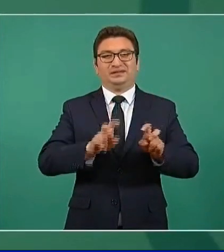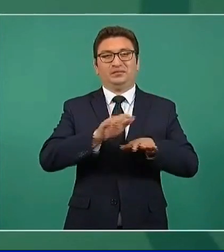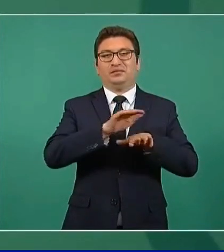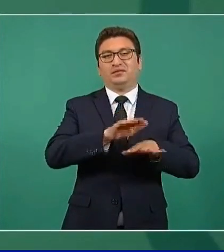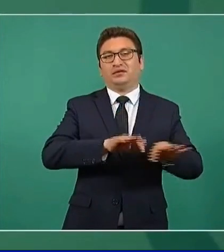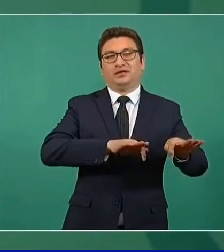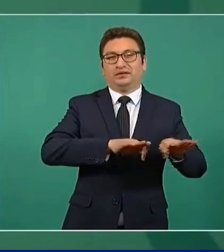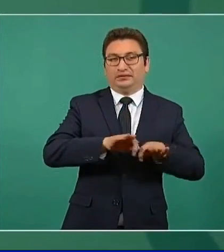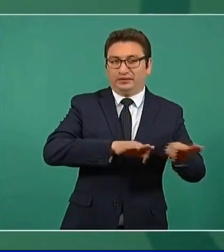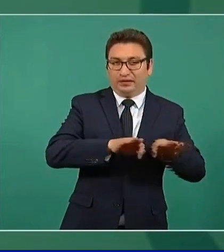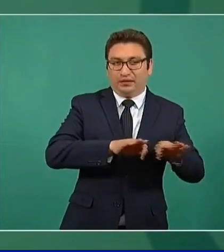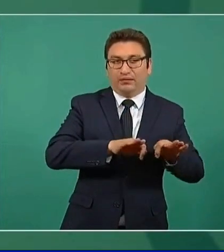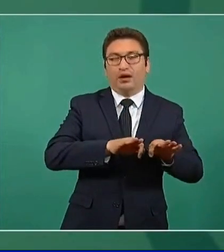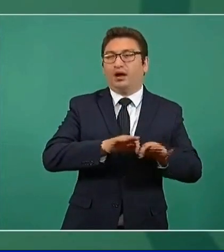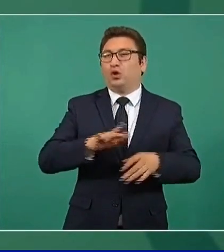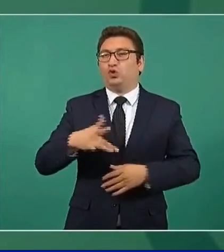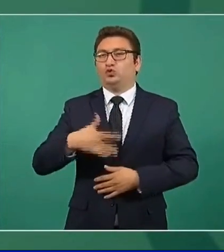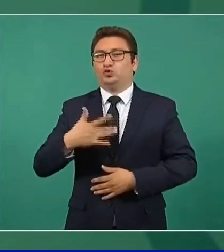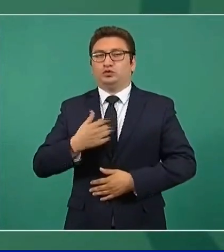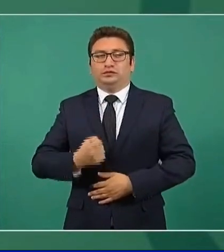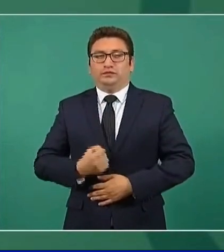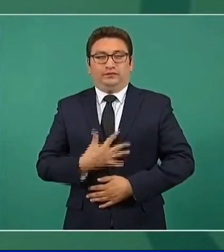como el bienestar.